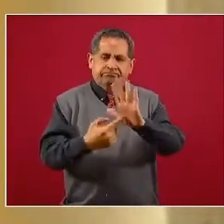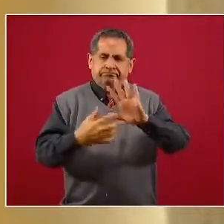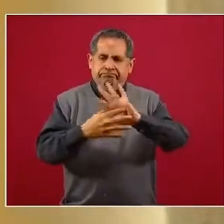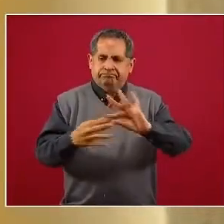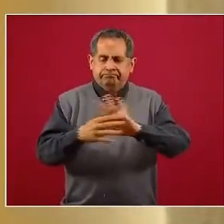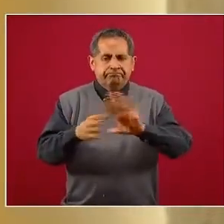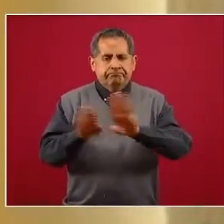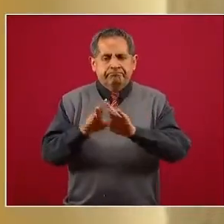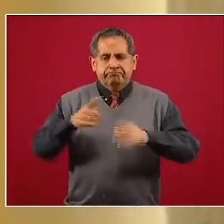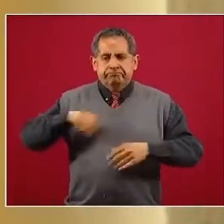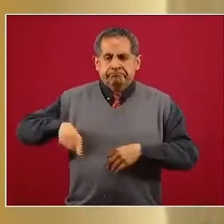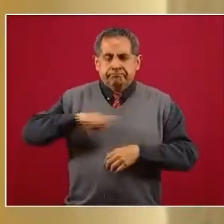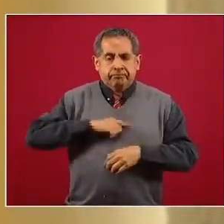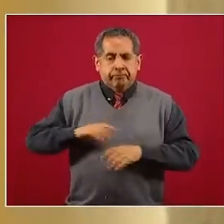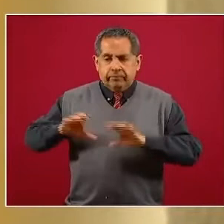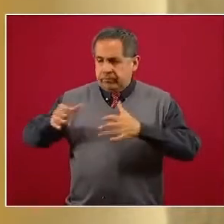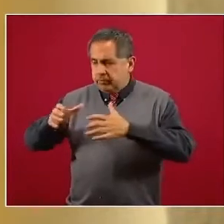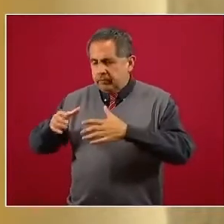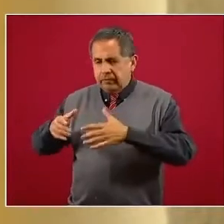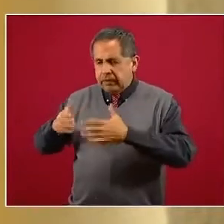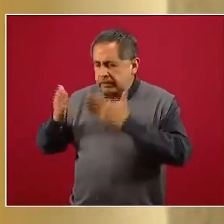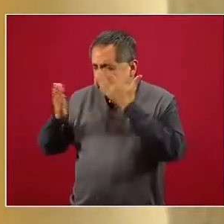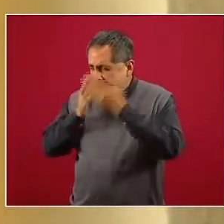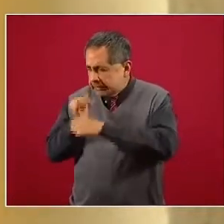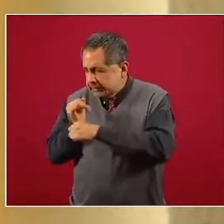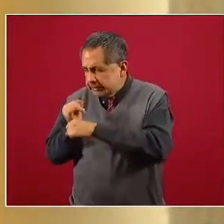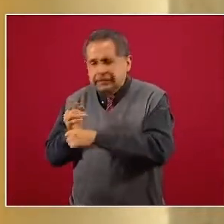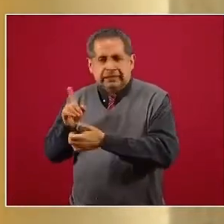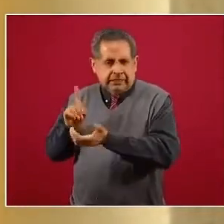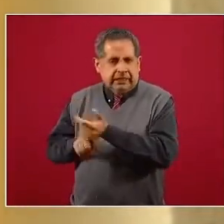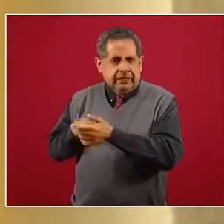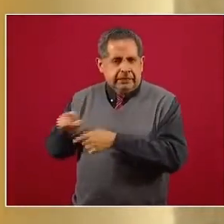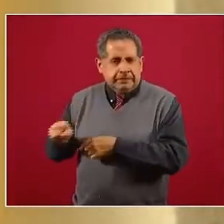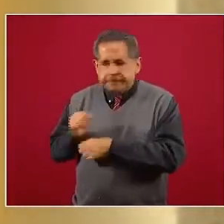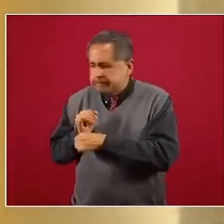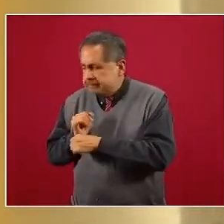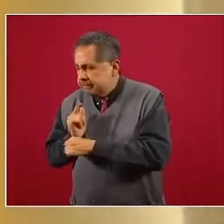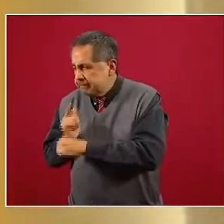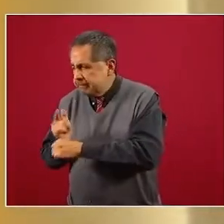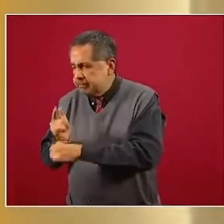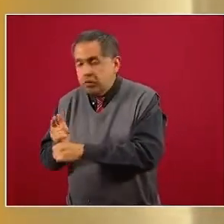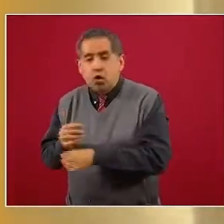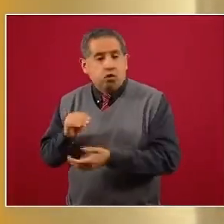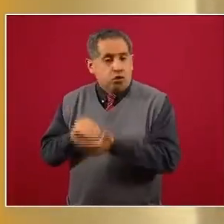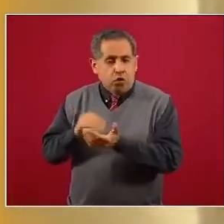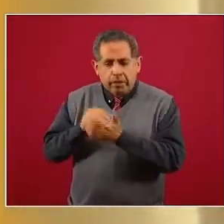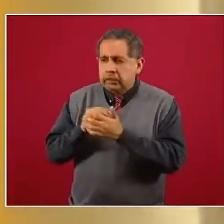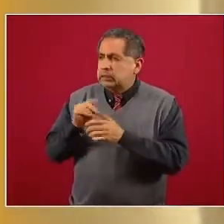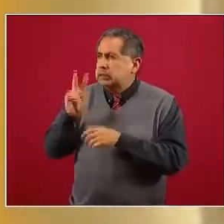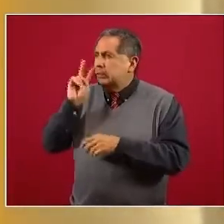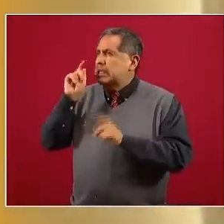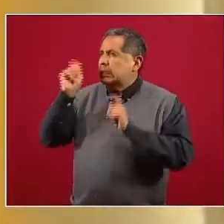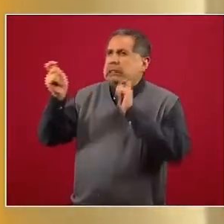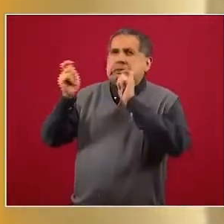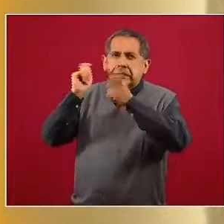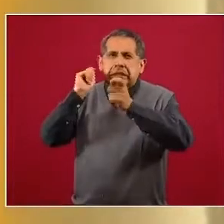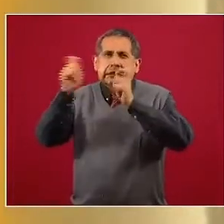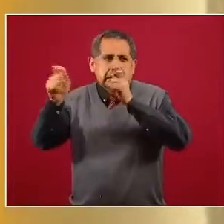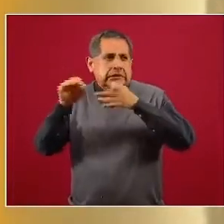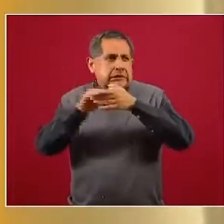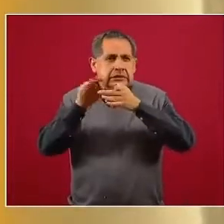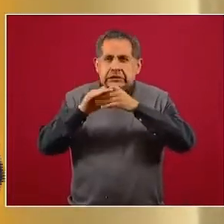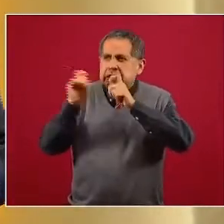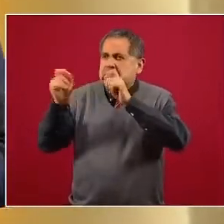que nosotros en la Unidad de Inteligencia Epidemiológica y Sanitaria estamos en un constante monitoreo de la